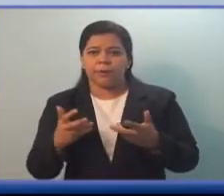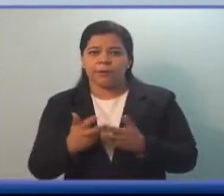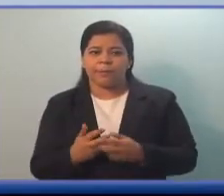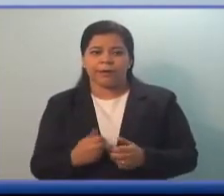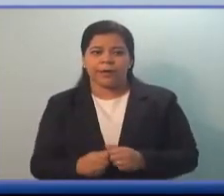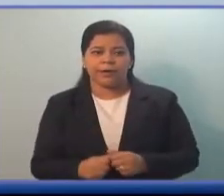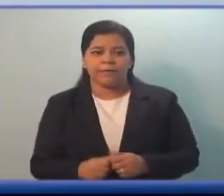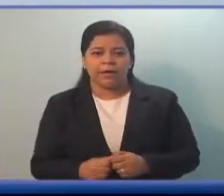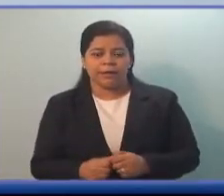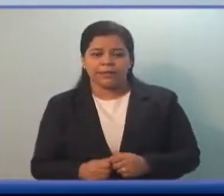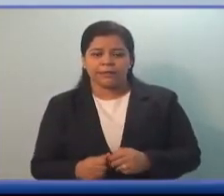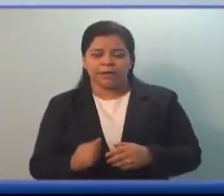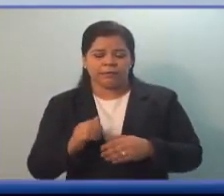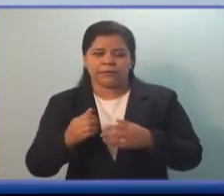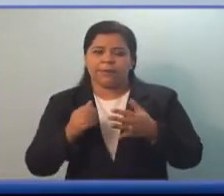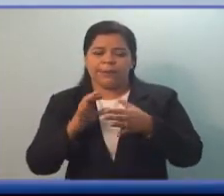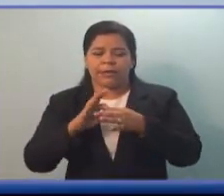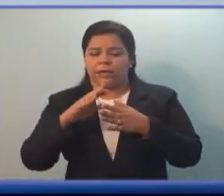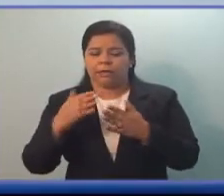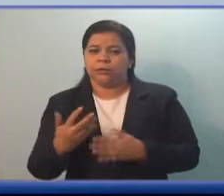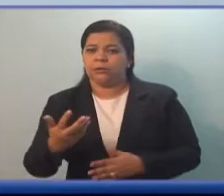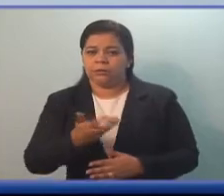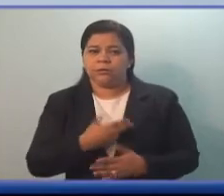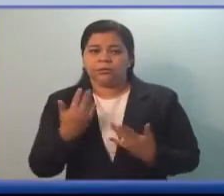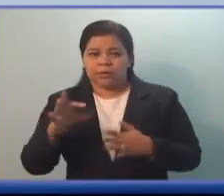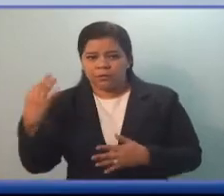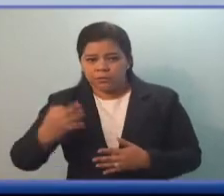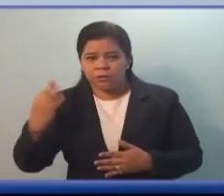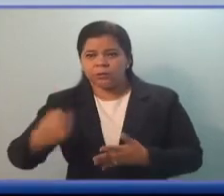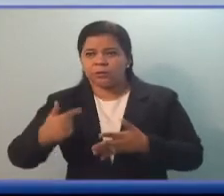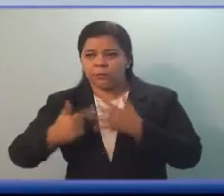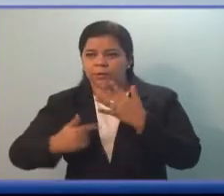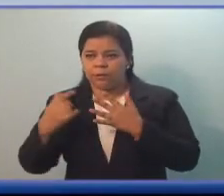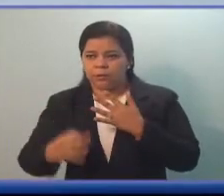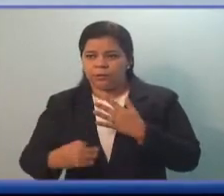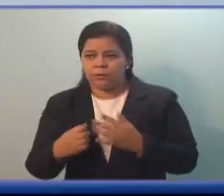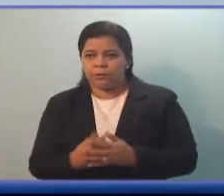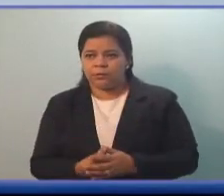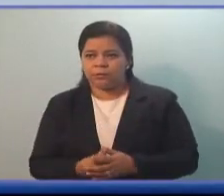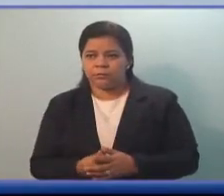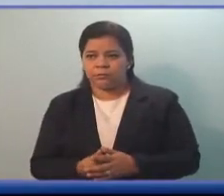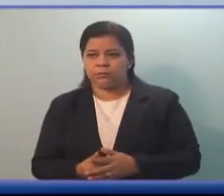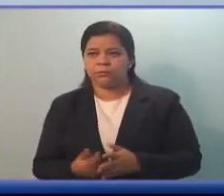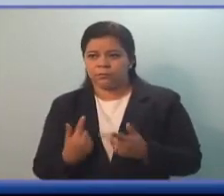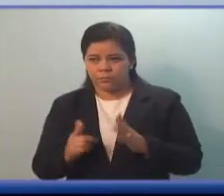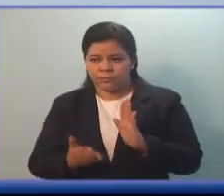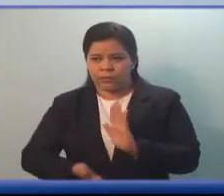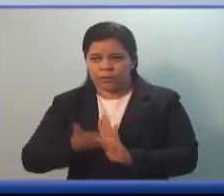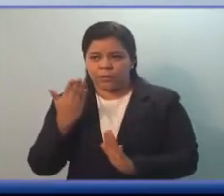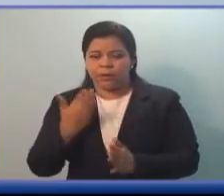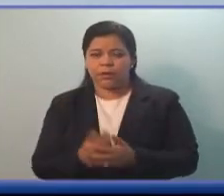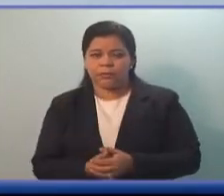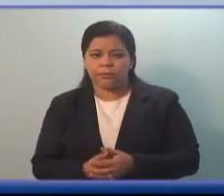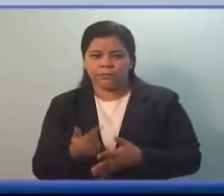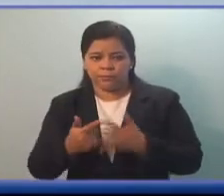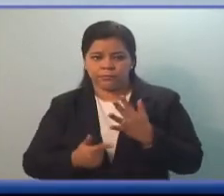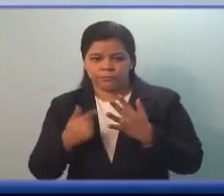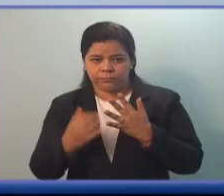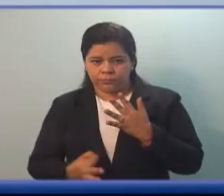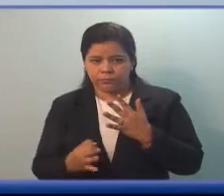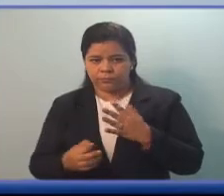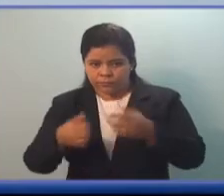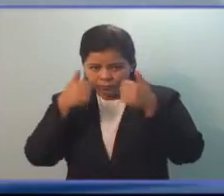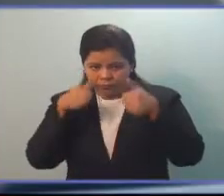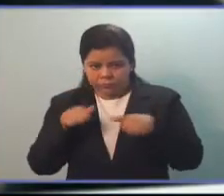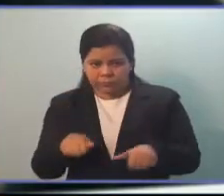luego, para mí también, considero de que necesitamos una ley de probidad pública. O sea, el procedimiento que se sigue en los casos de probidad son